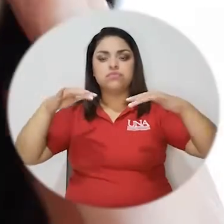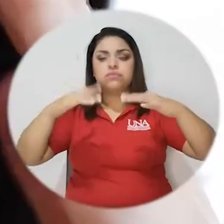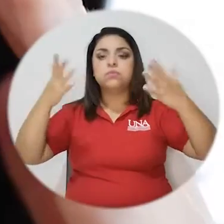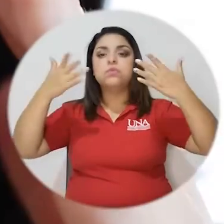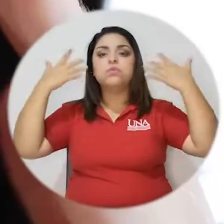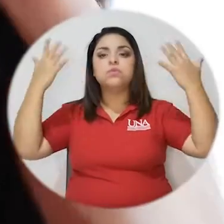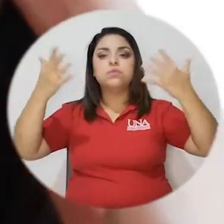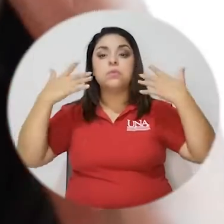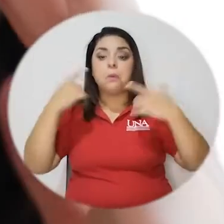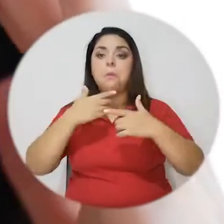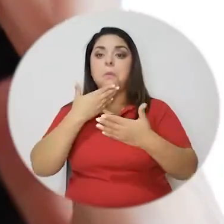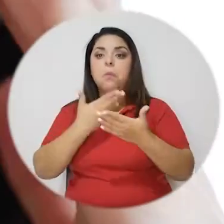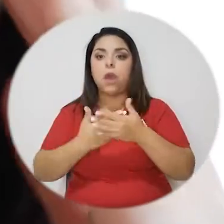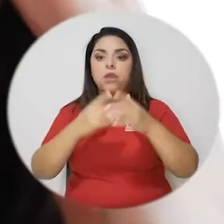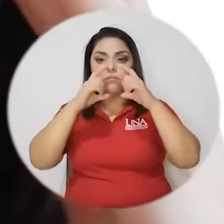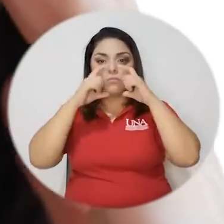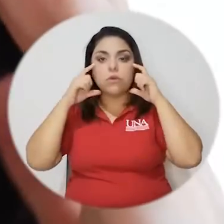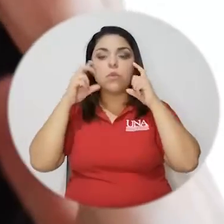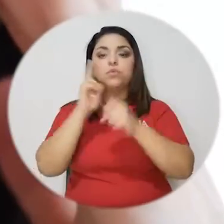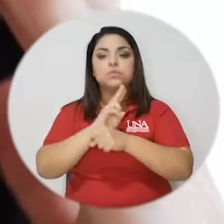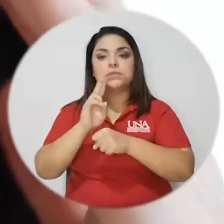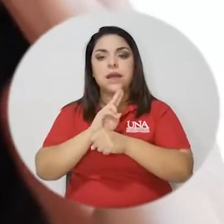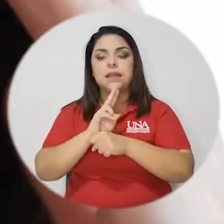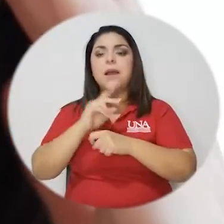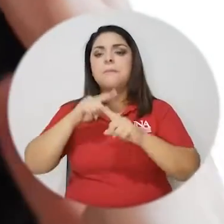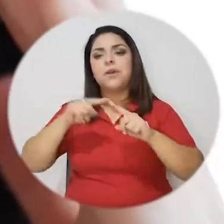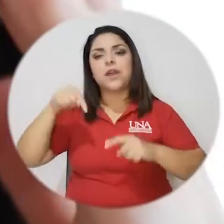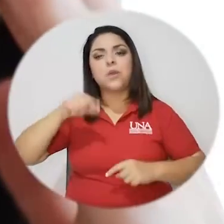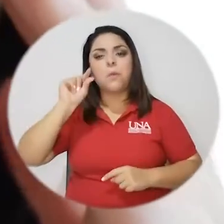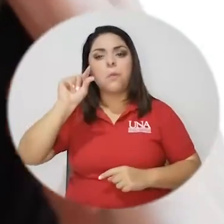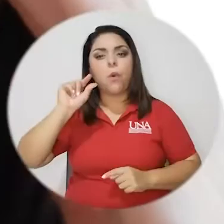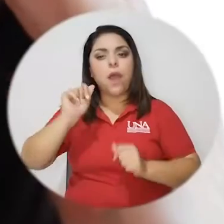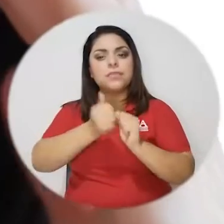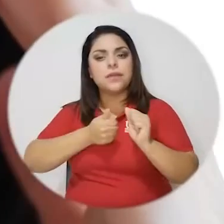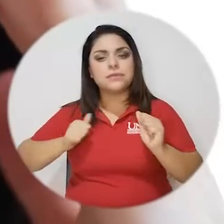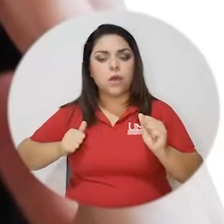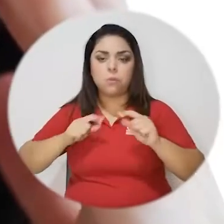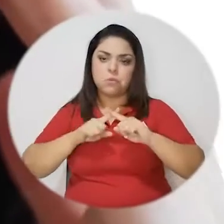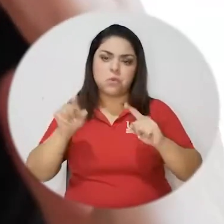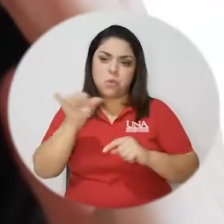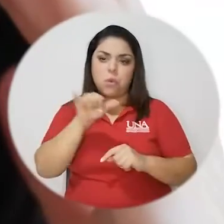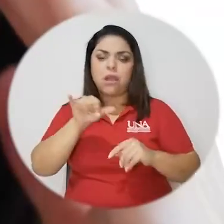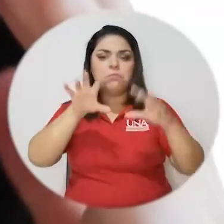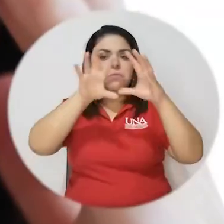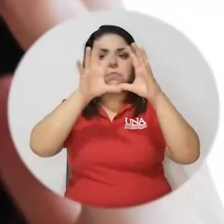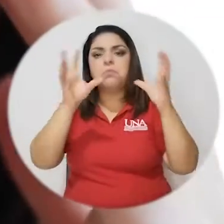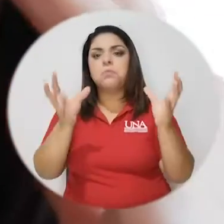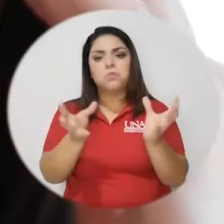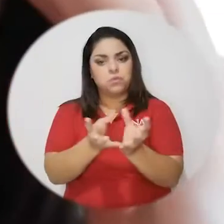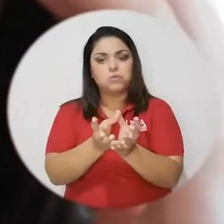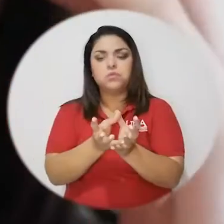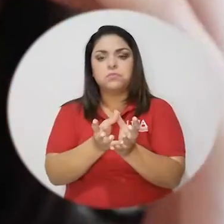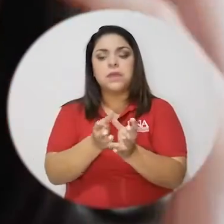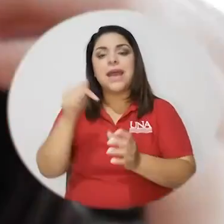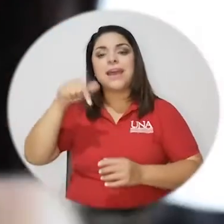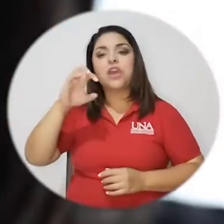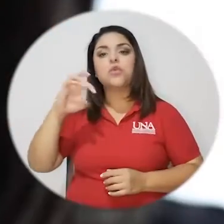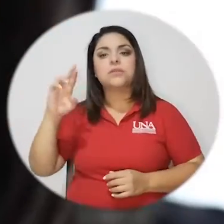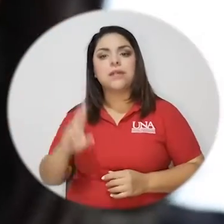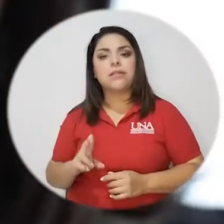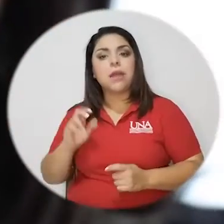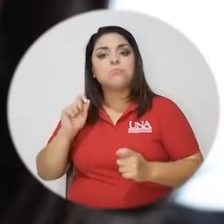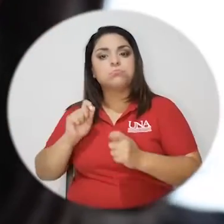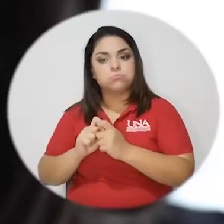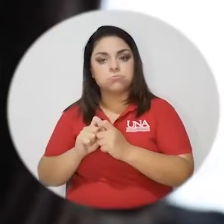las mascarillas. En esto nos atrasamos un poco, pero fue el mundo entero. Aquí, digamos, hay que hacer una